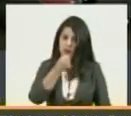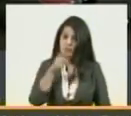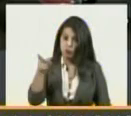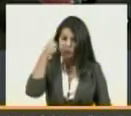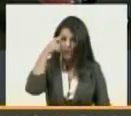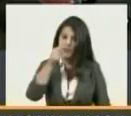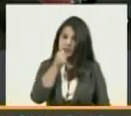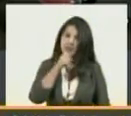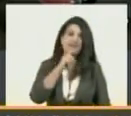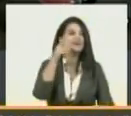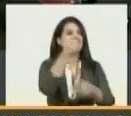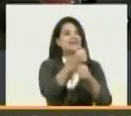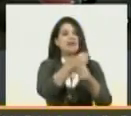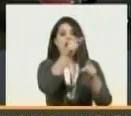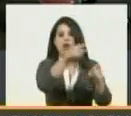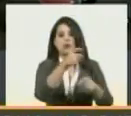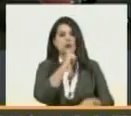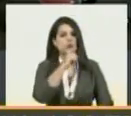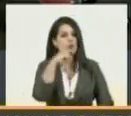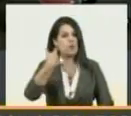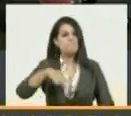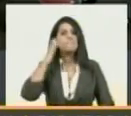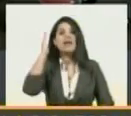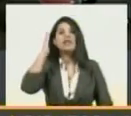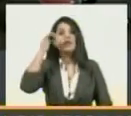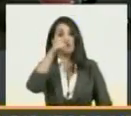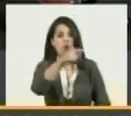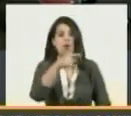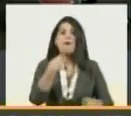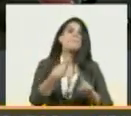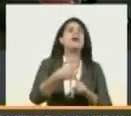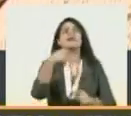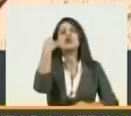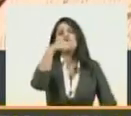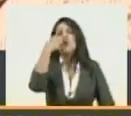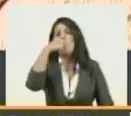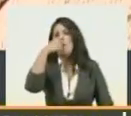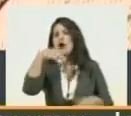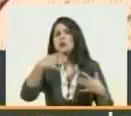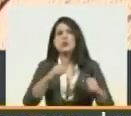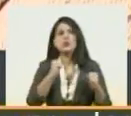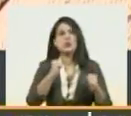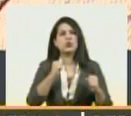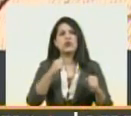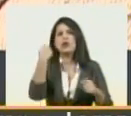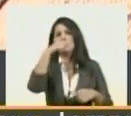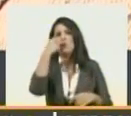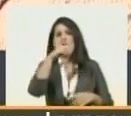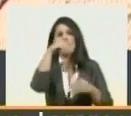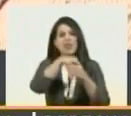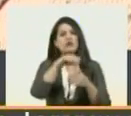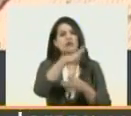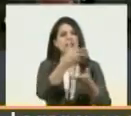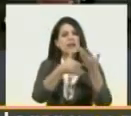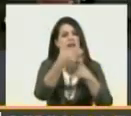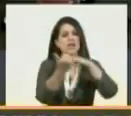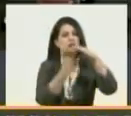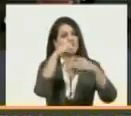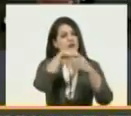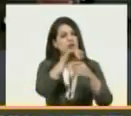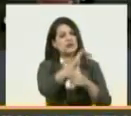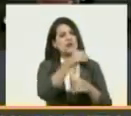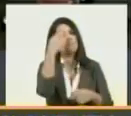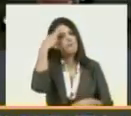periodismo, donde el narcotráfico ha penetrado toda la institucionalidad de este hermano país, convirtiéndolo en un